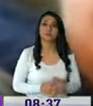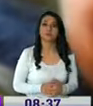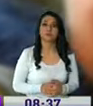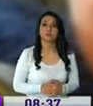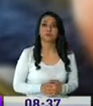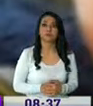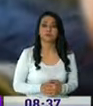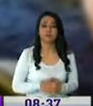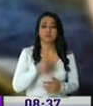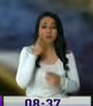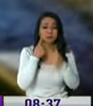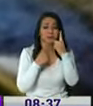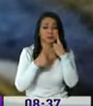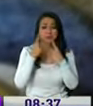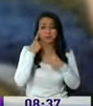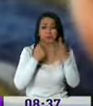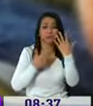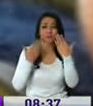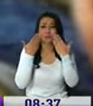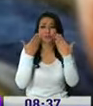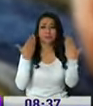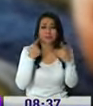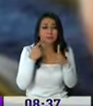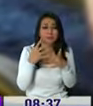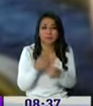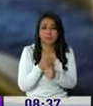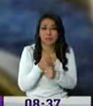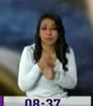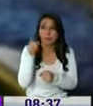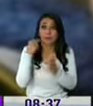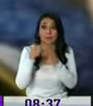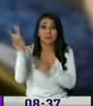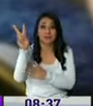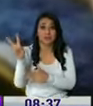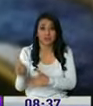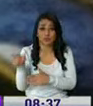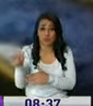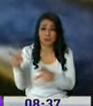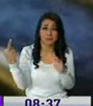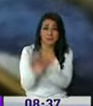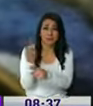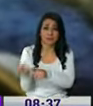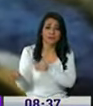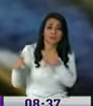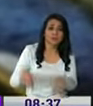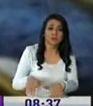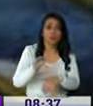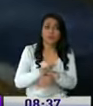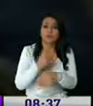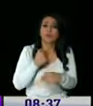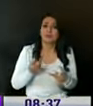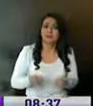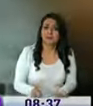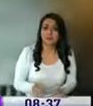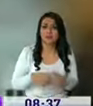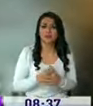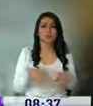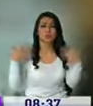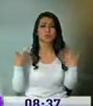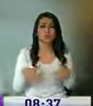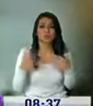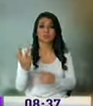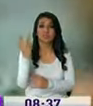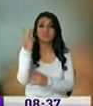pienso que pasará esto, ¿sabes? Uno sale de la inseguridad que está viviendo en Venezuela y... Fueron salvajemente agredidas por